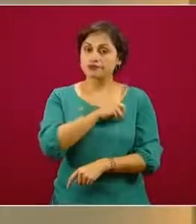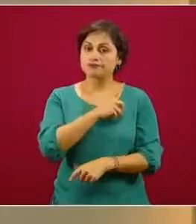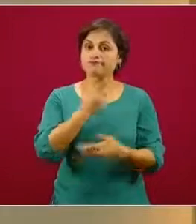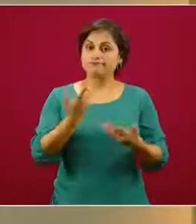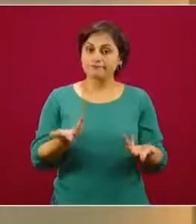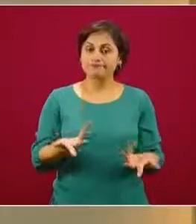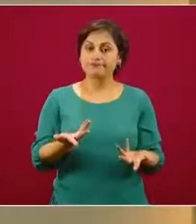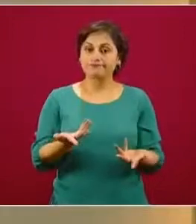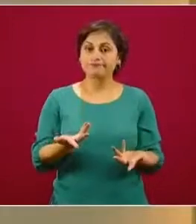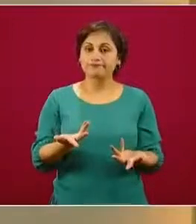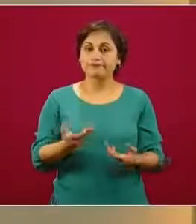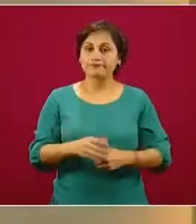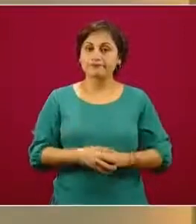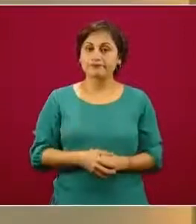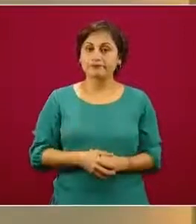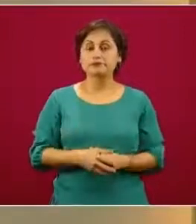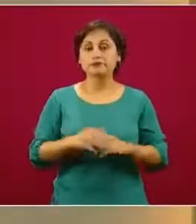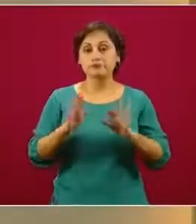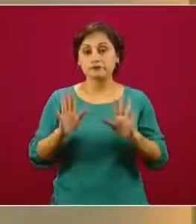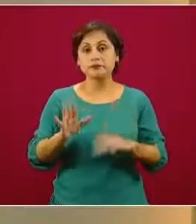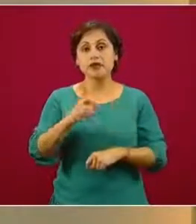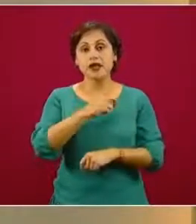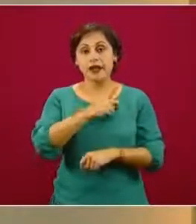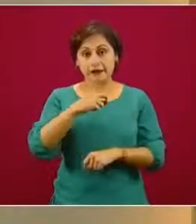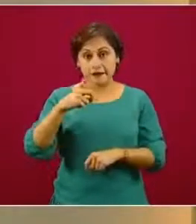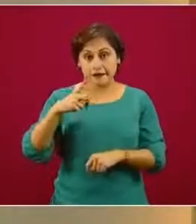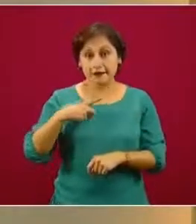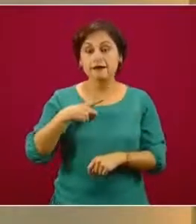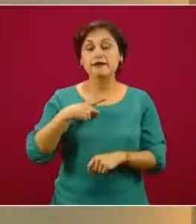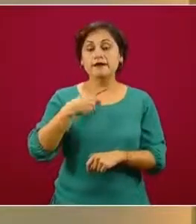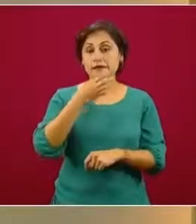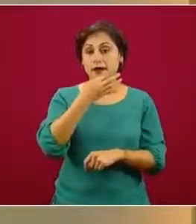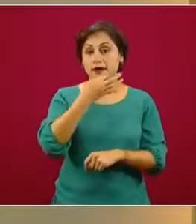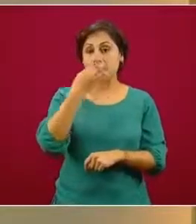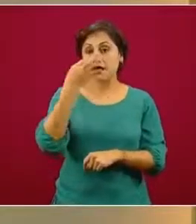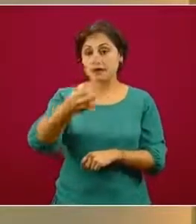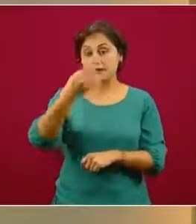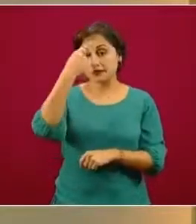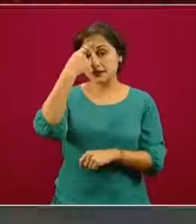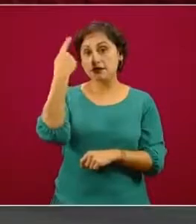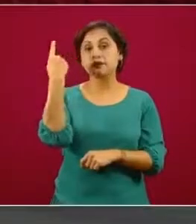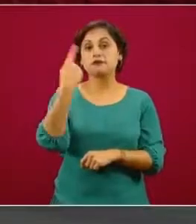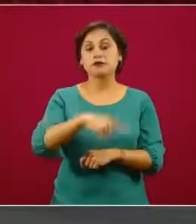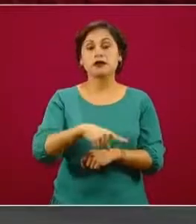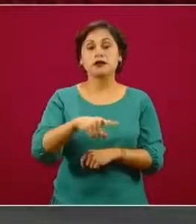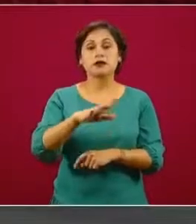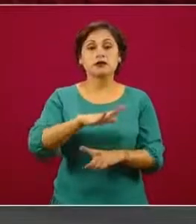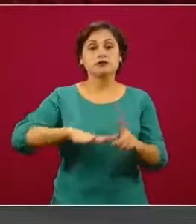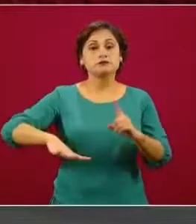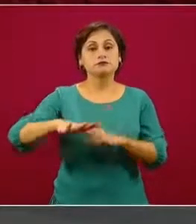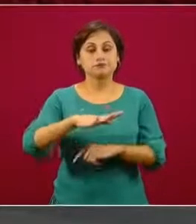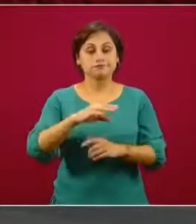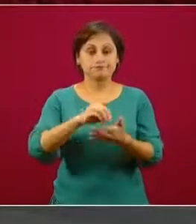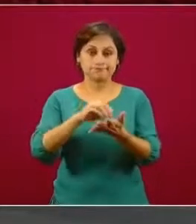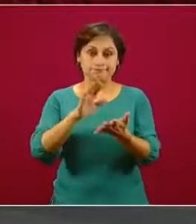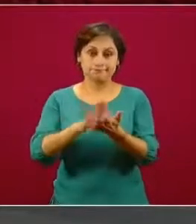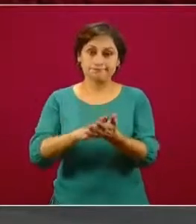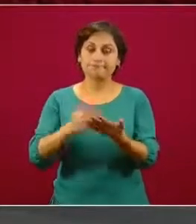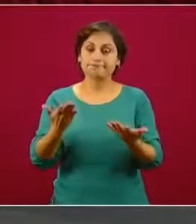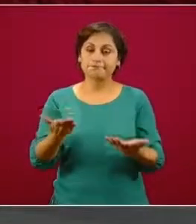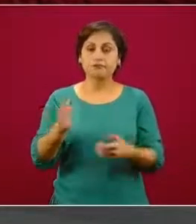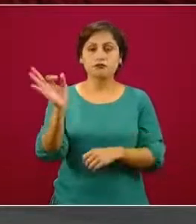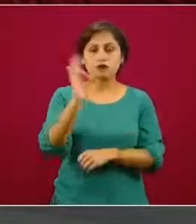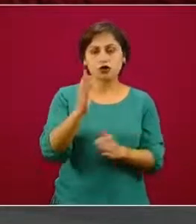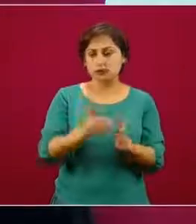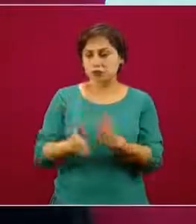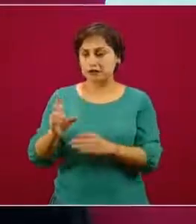el sitio donde se relajen las medidas antes del 30 de mayo. Si posterior al 30 de